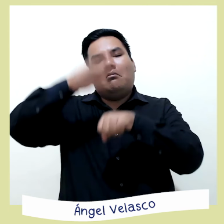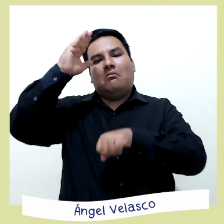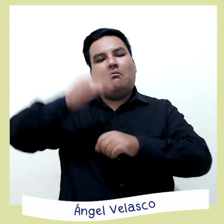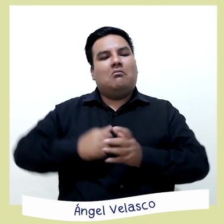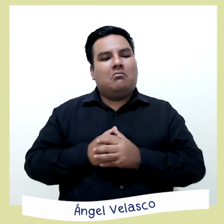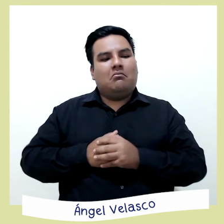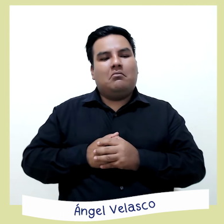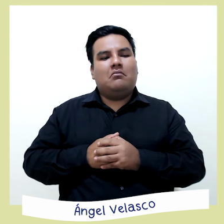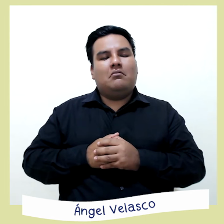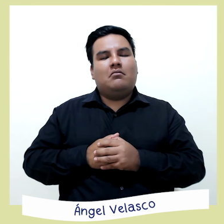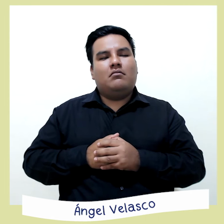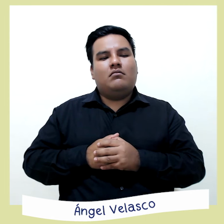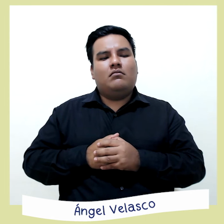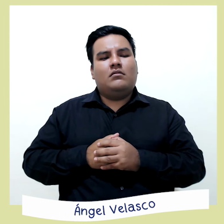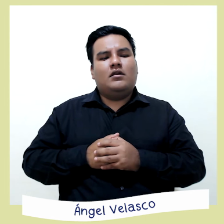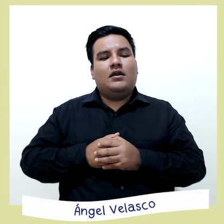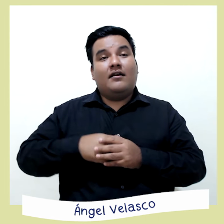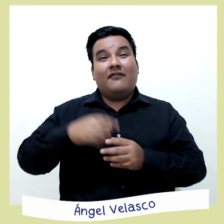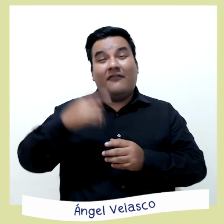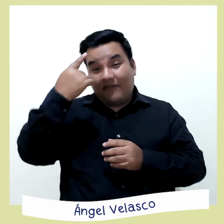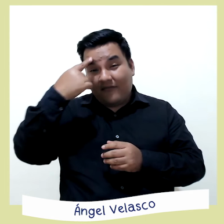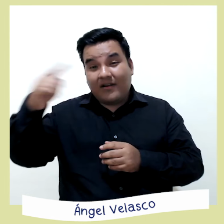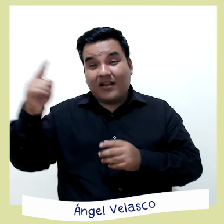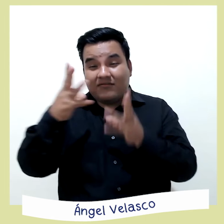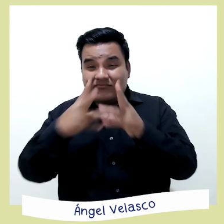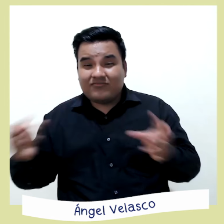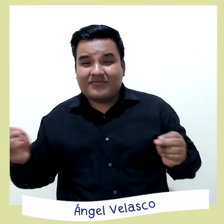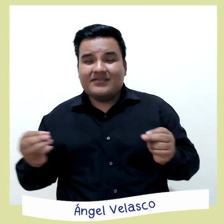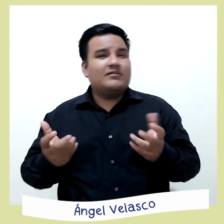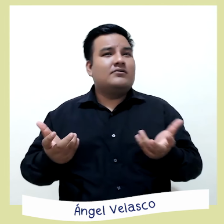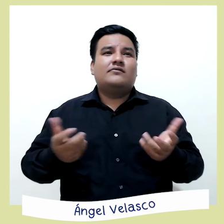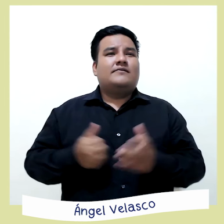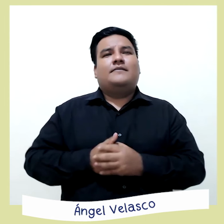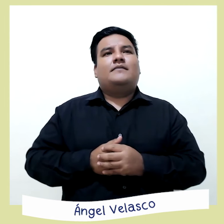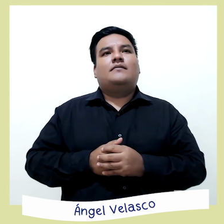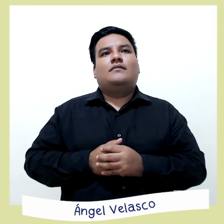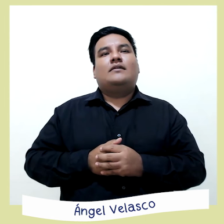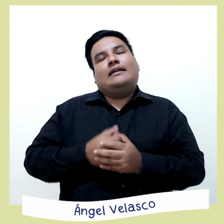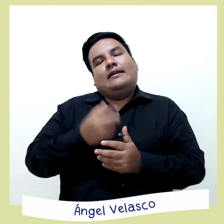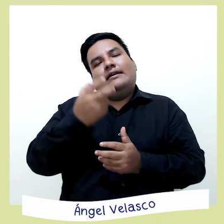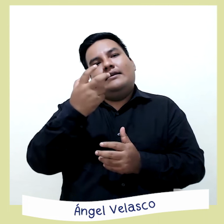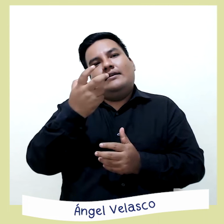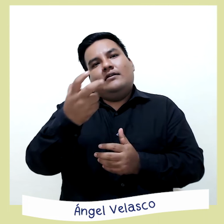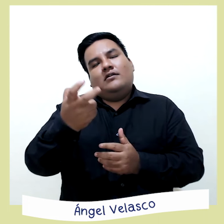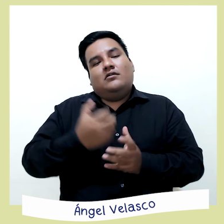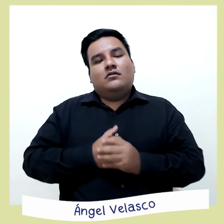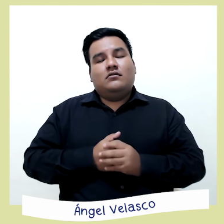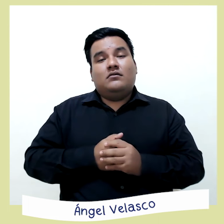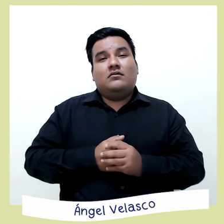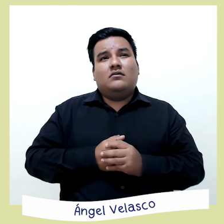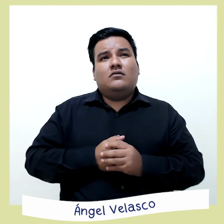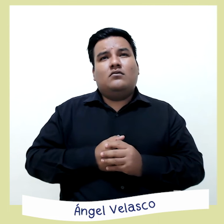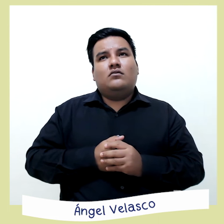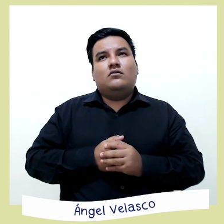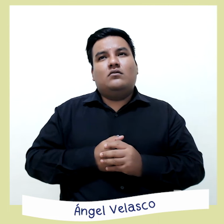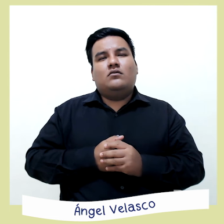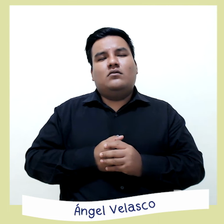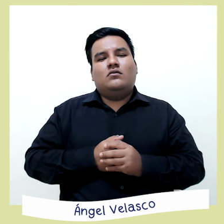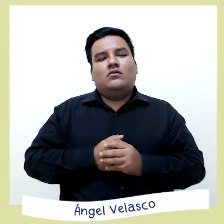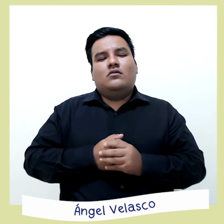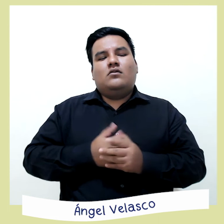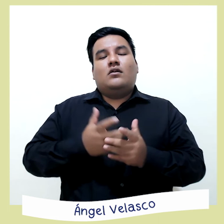estamos atravesando en la actualidad, temo que no hará sino agravarlo en el tiempo por venir. Esto no va a ser fácil de